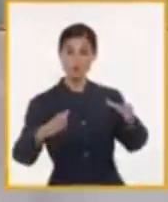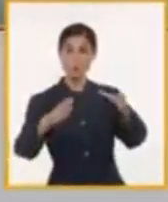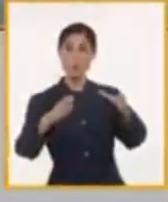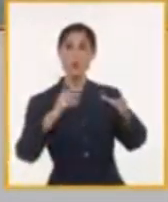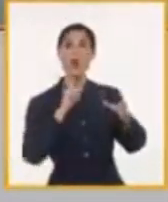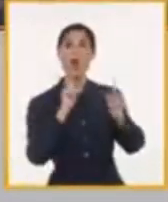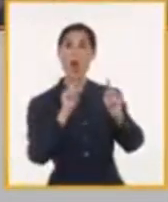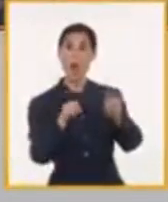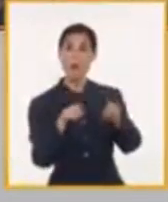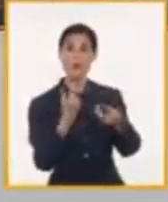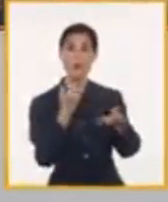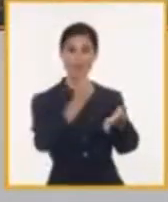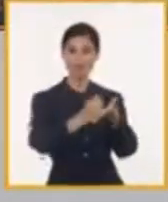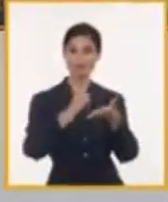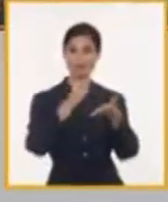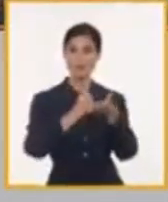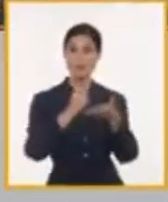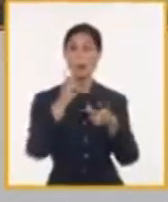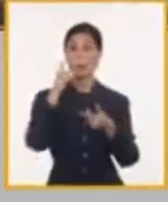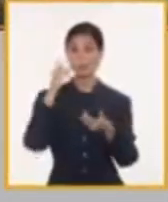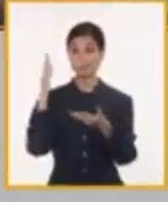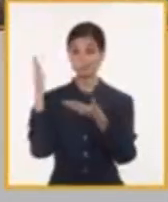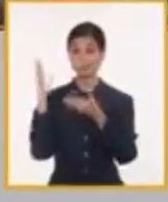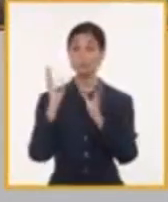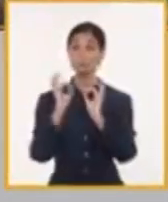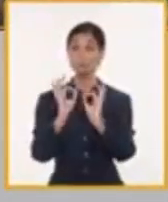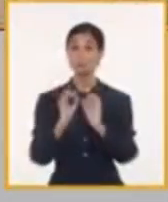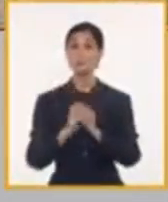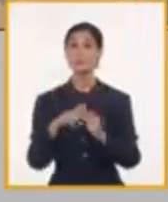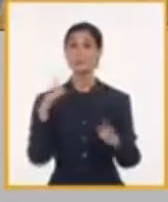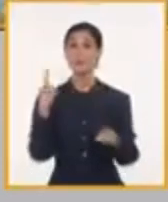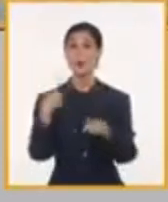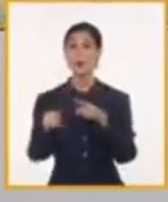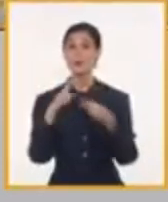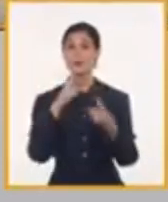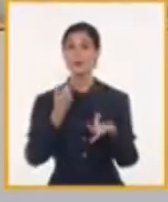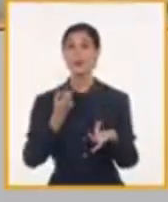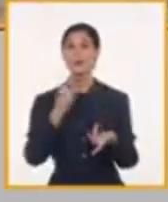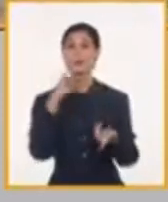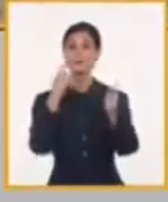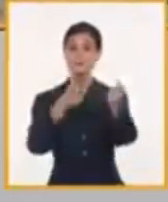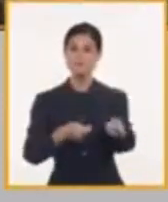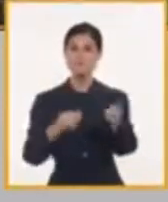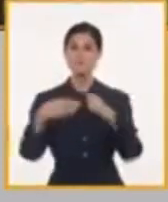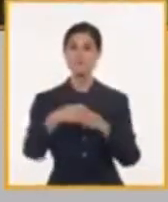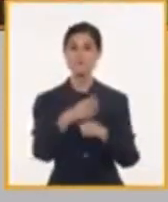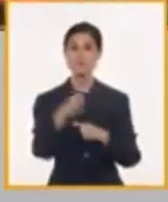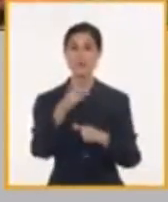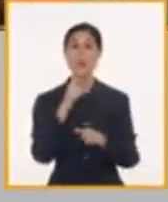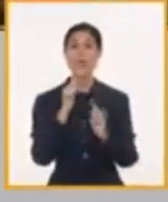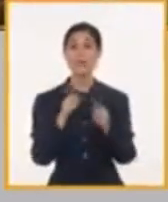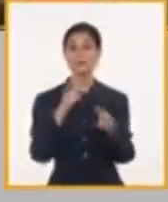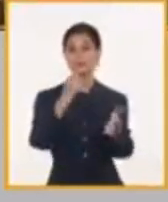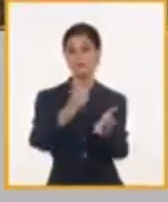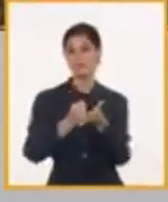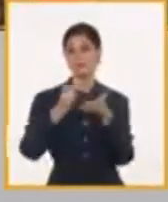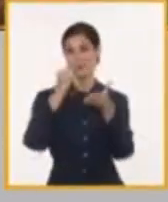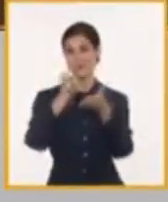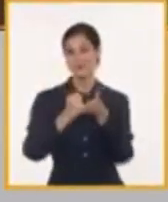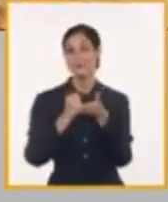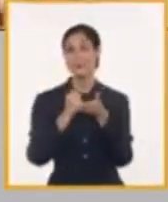país. Estamos hablando de una superficie embalsada promedio que nosotros podemos utilizar para la acuicultura de